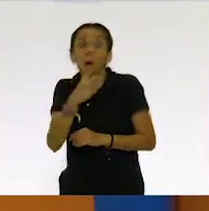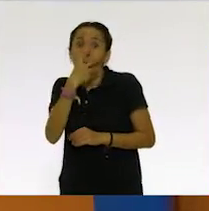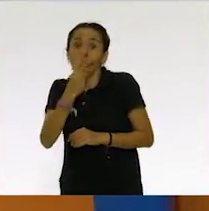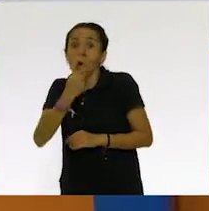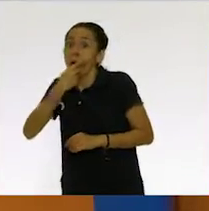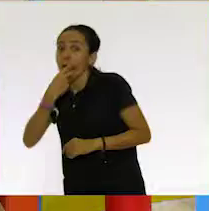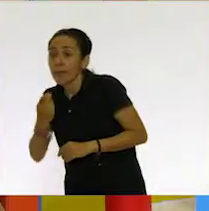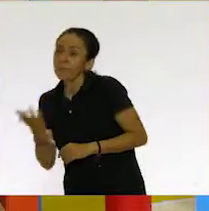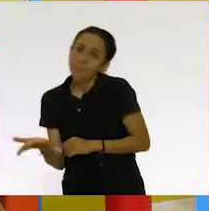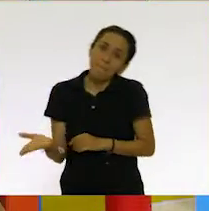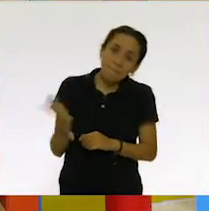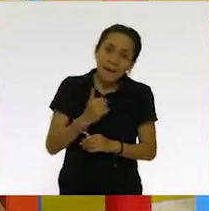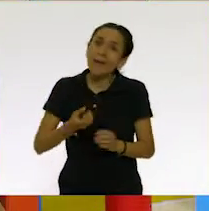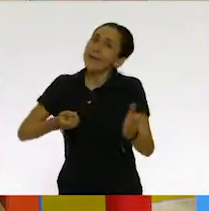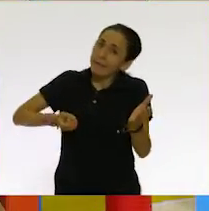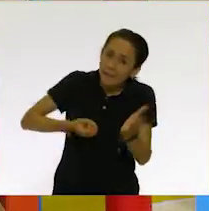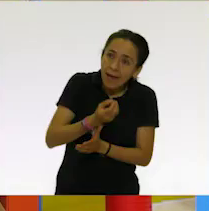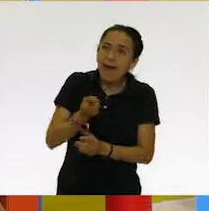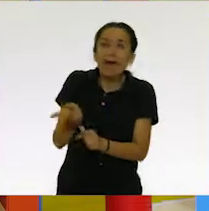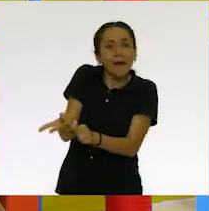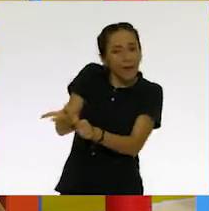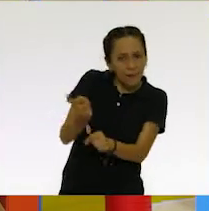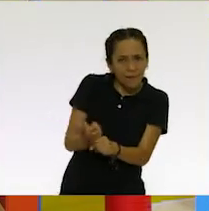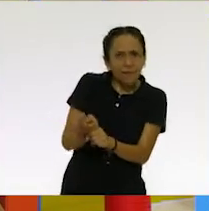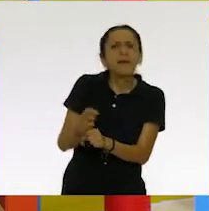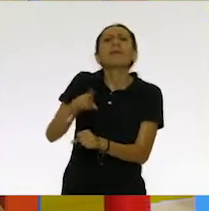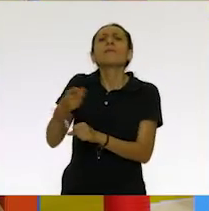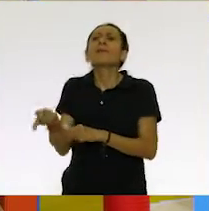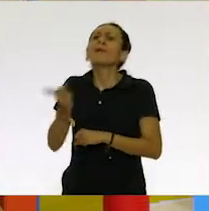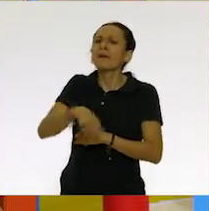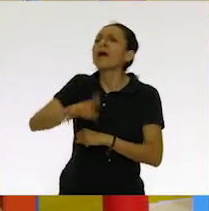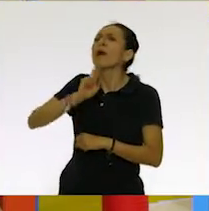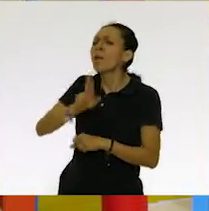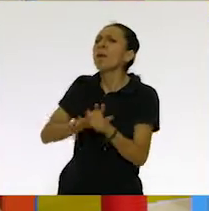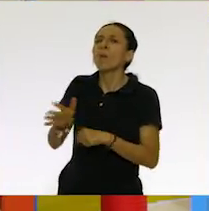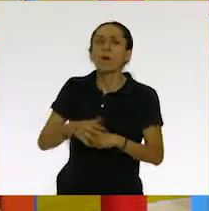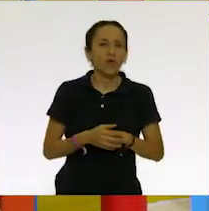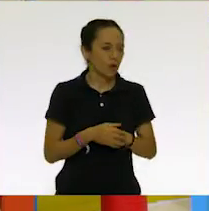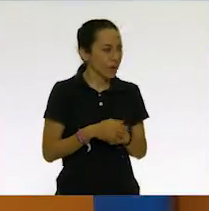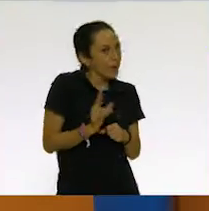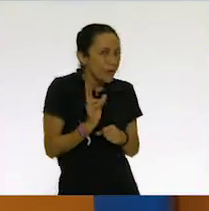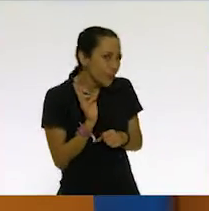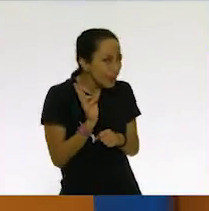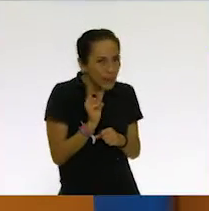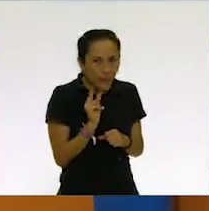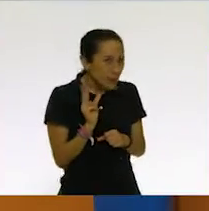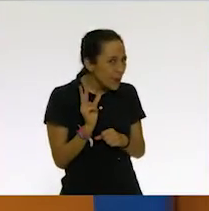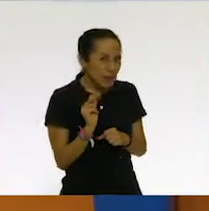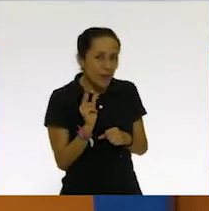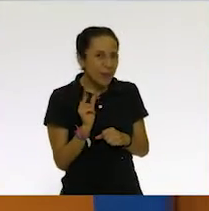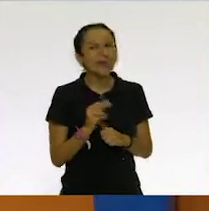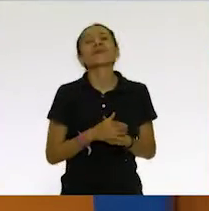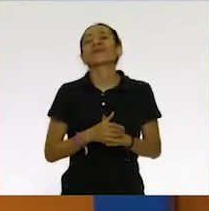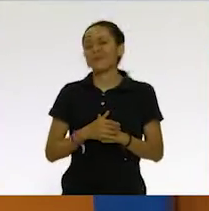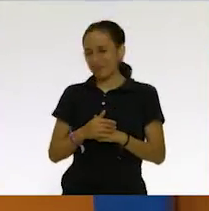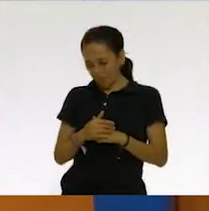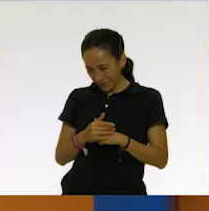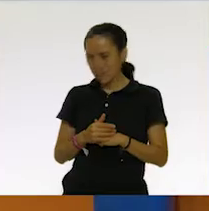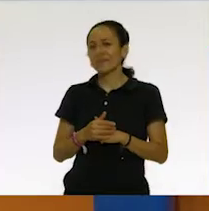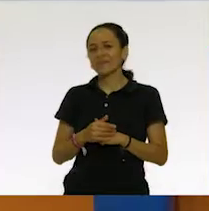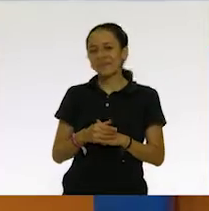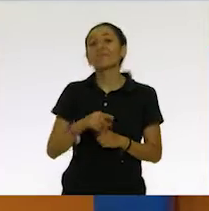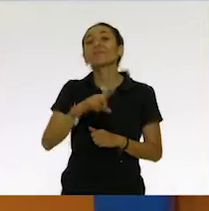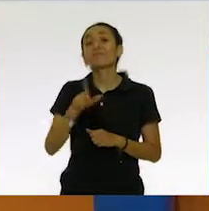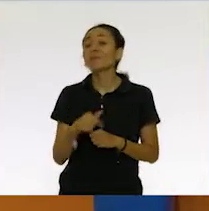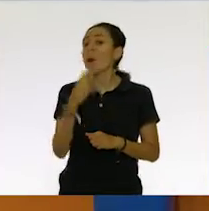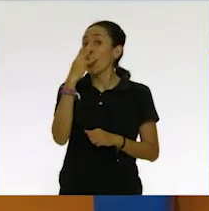salir? ¿Qué le decía a la pequeña criatura? No. Ahora, ¿cuánto tiempo esperó el